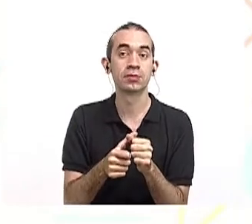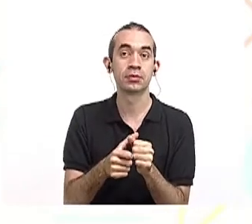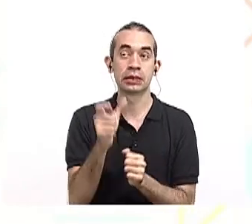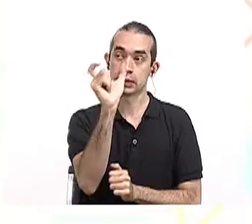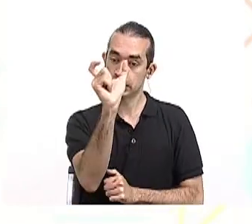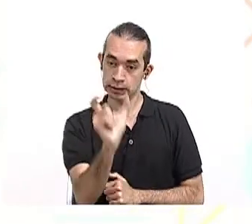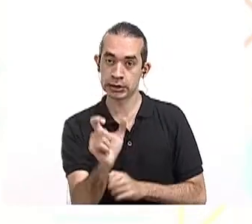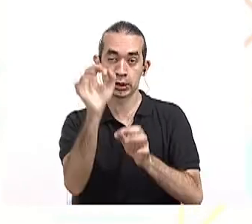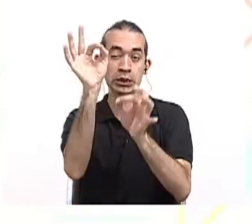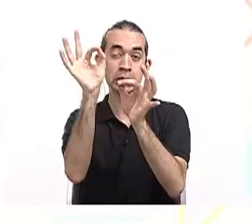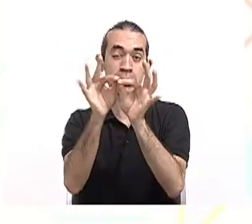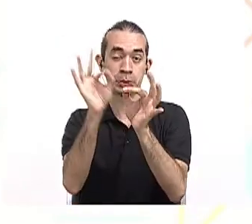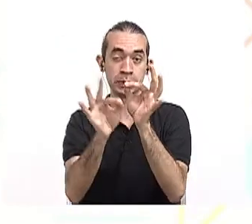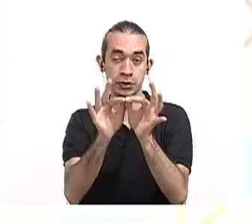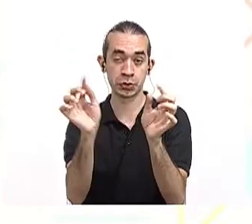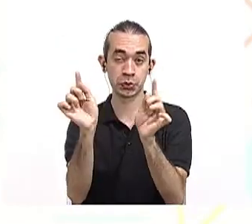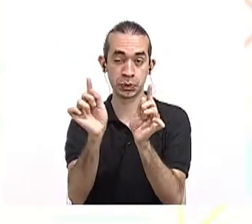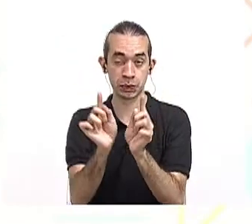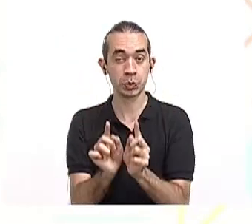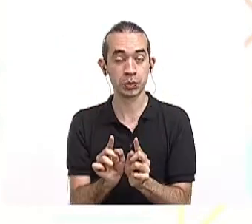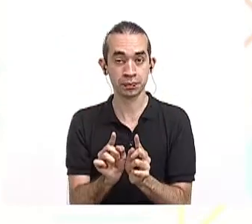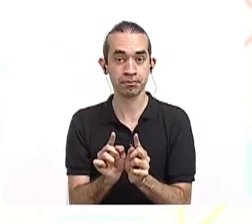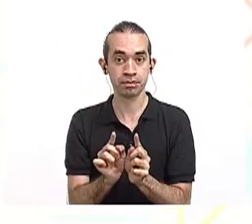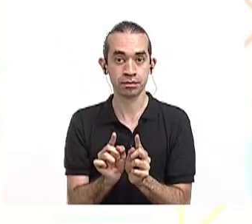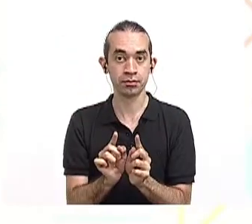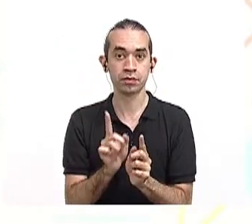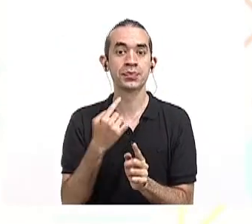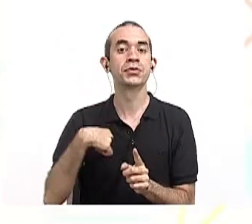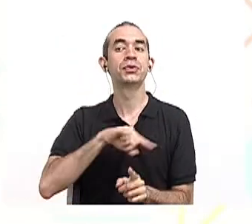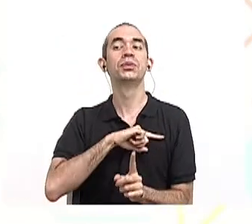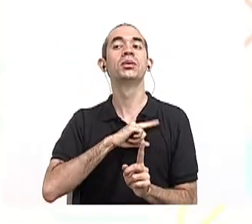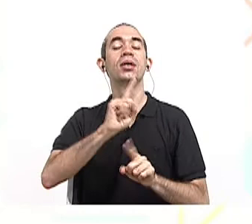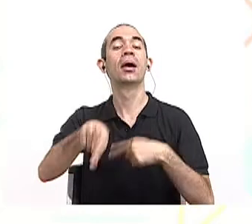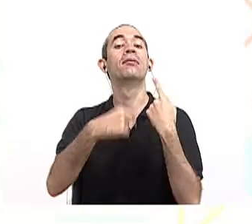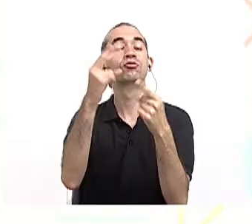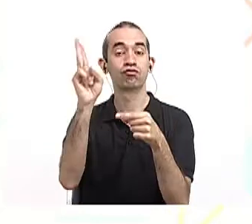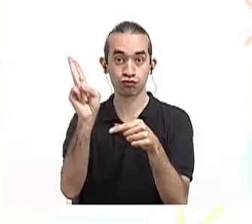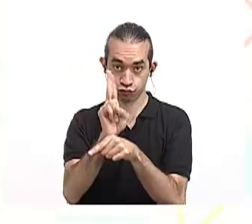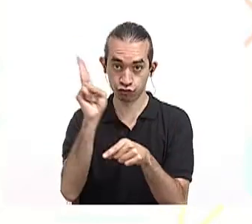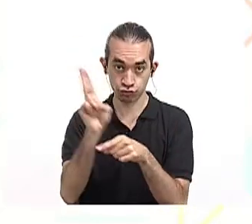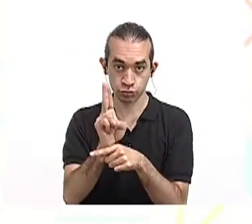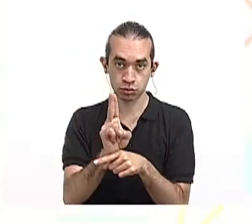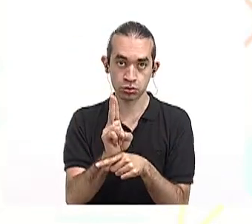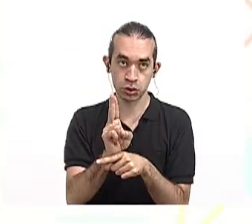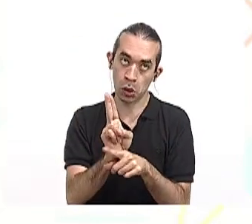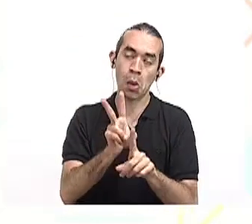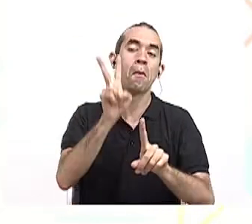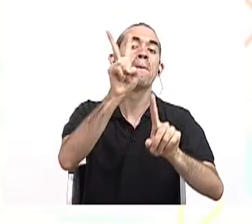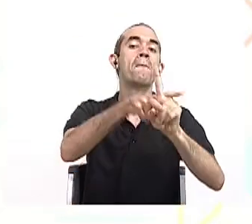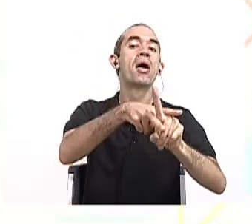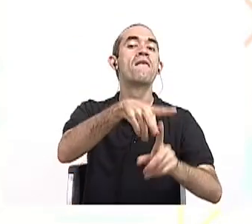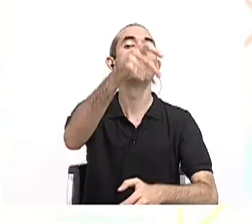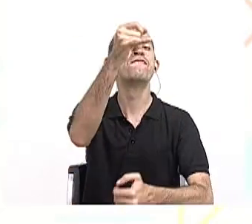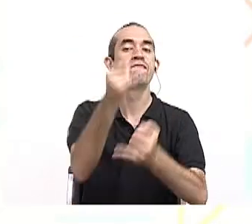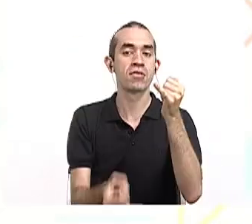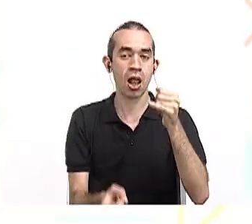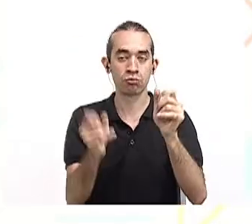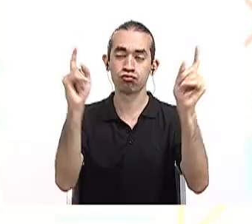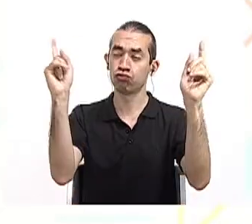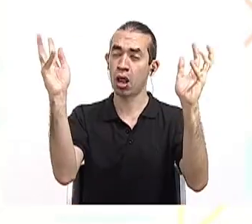simplificación de términos que vamos a utilizar o a aplicar al final de cada